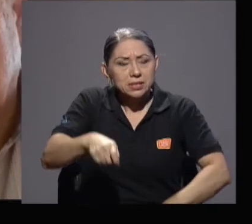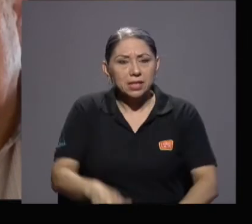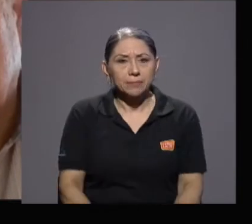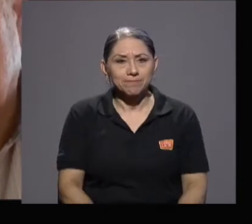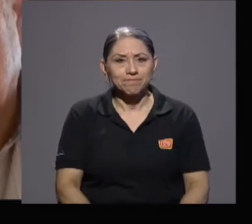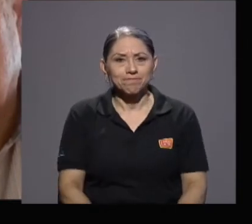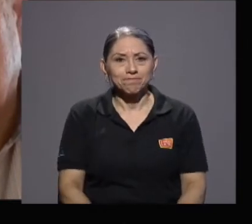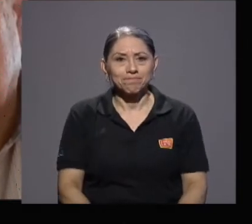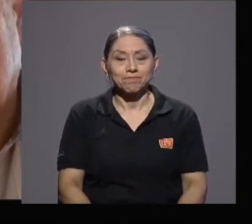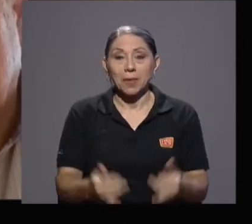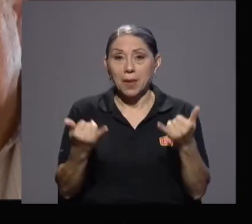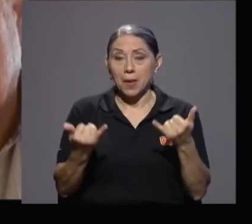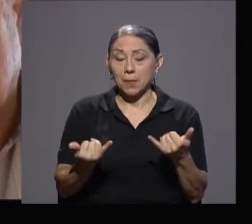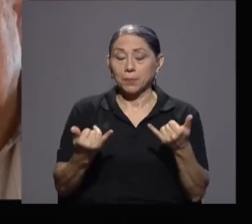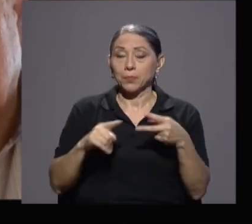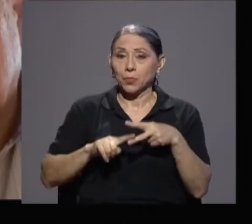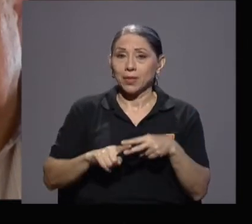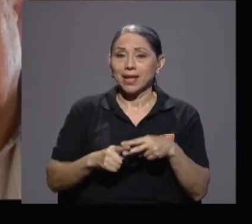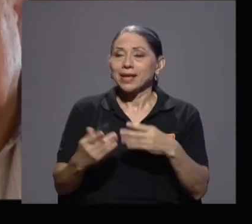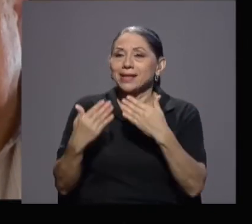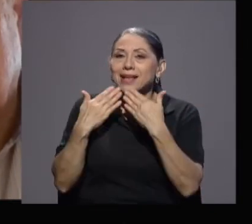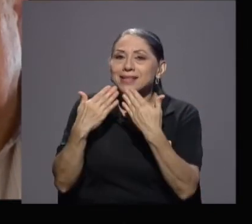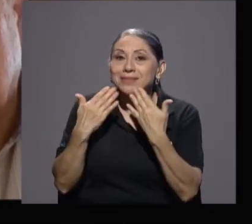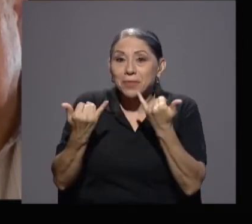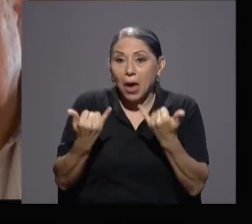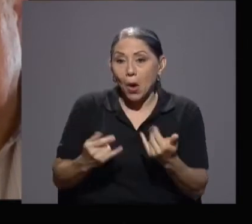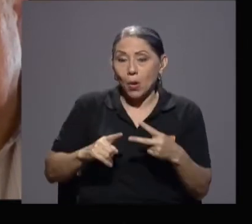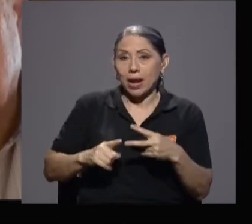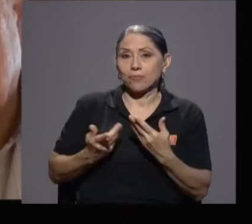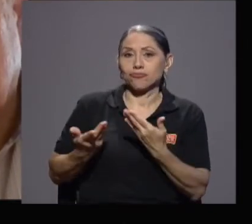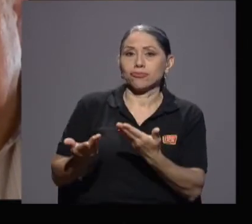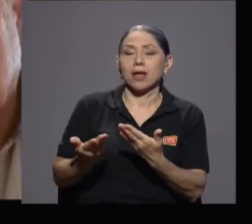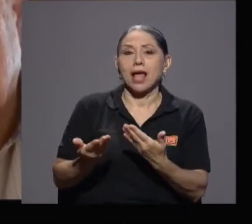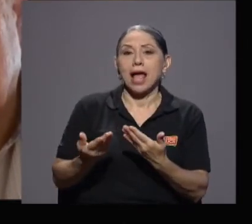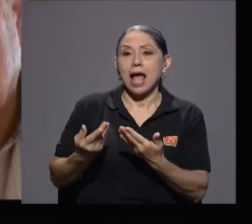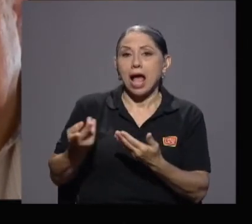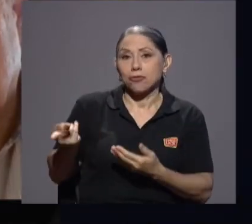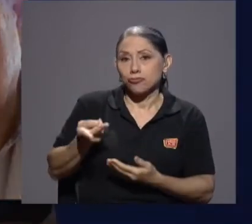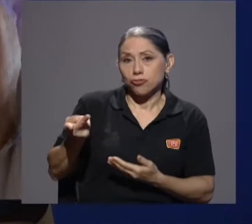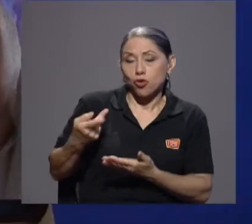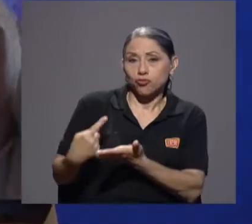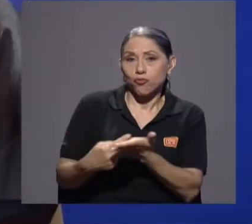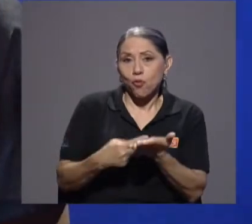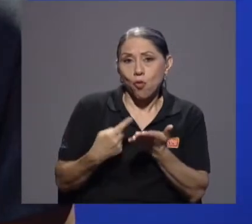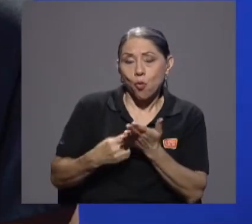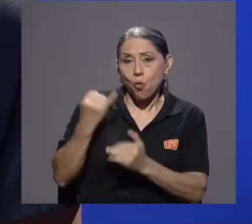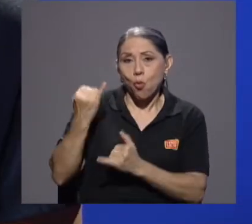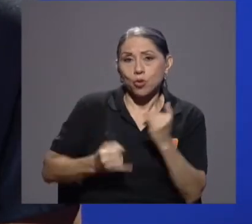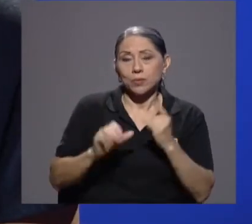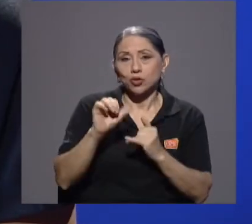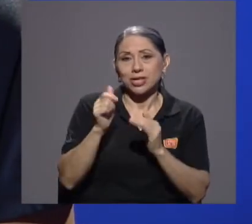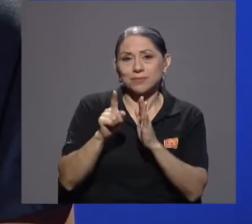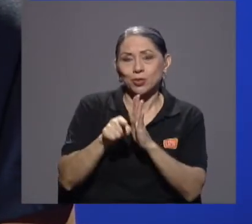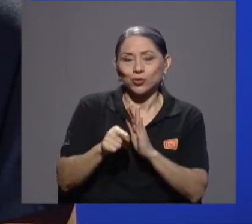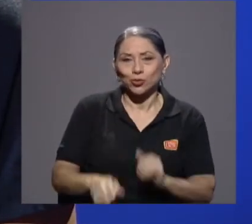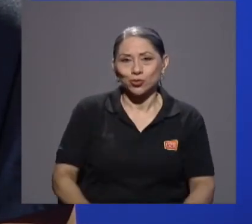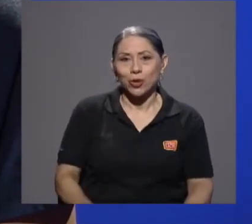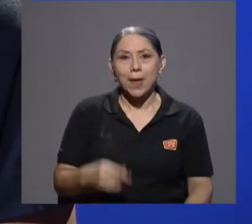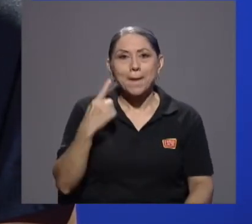Voy a abrir Gracias, don Esteban. Voy a abrir la palabra a los foristas en este momento para los últimos 10 minutos para hacer